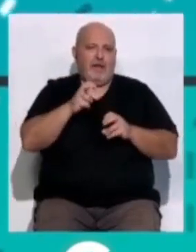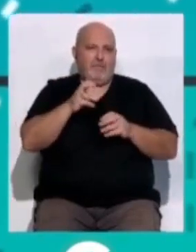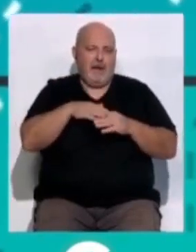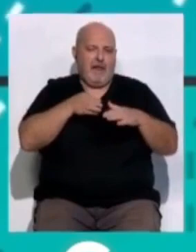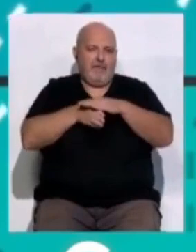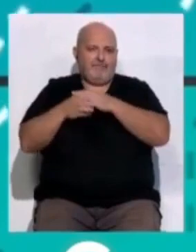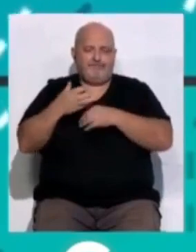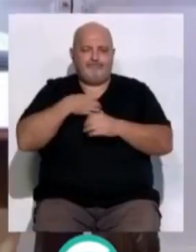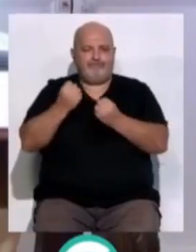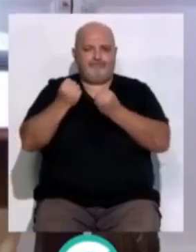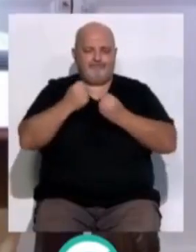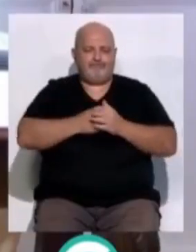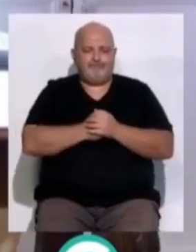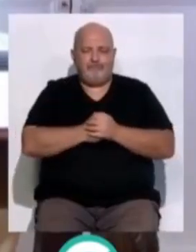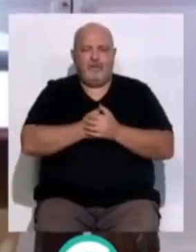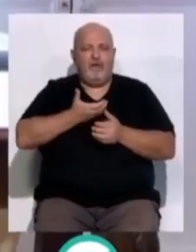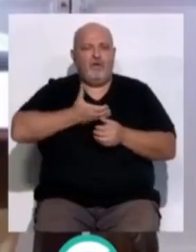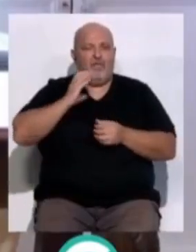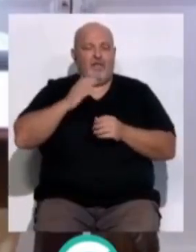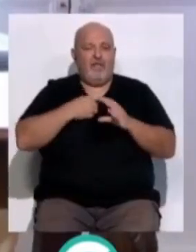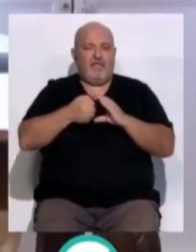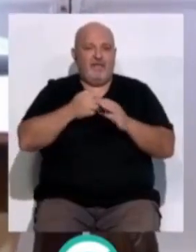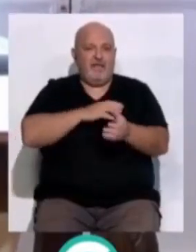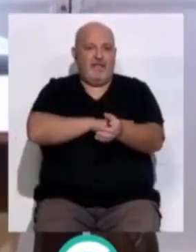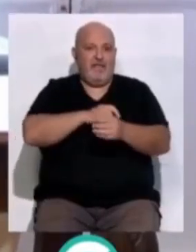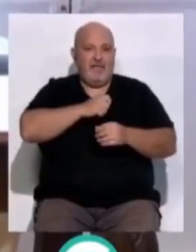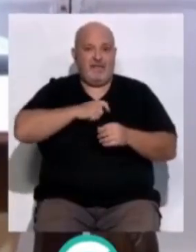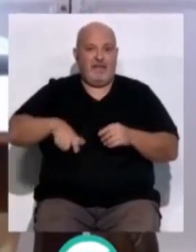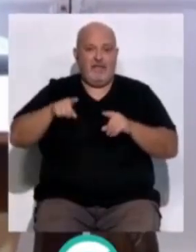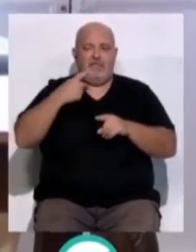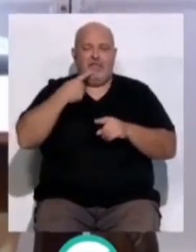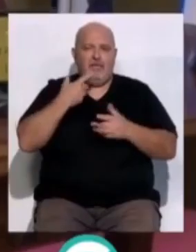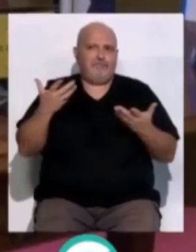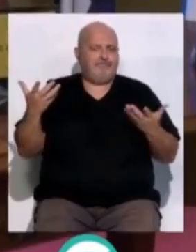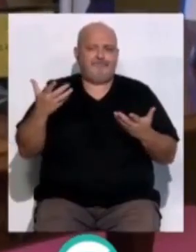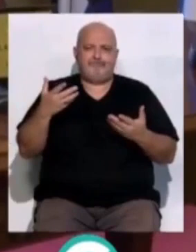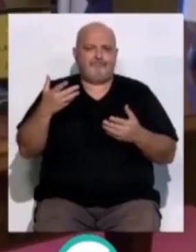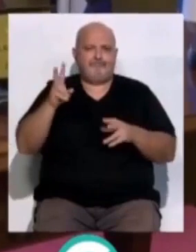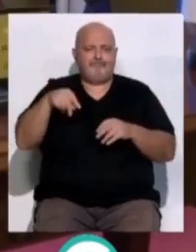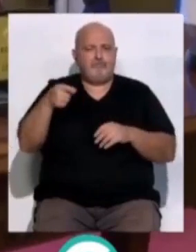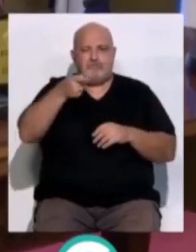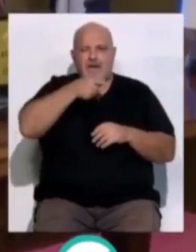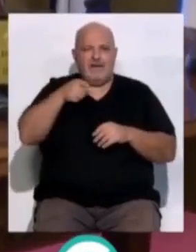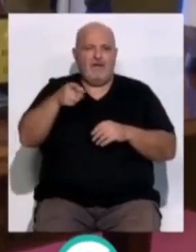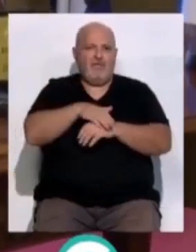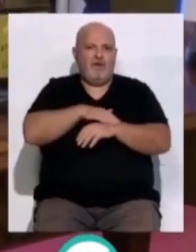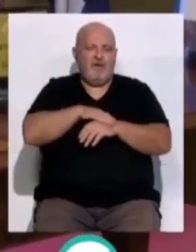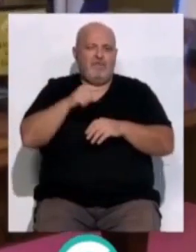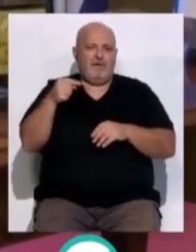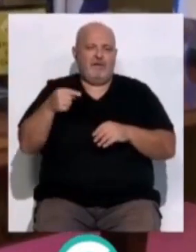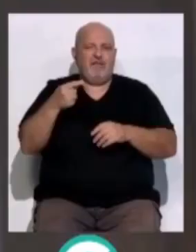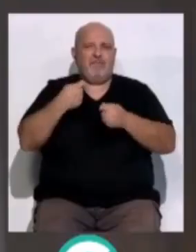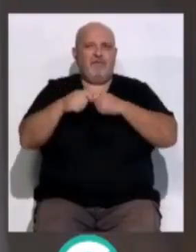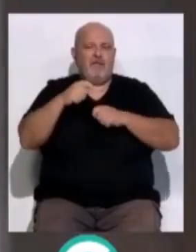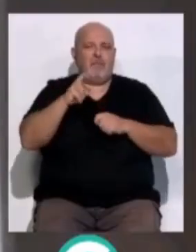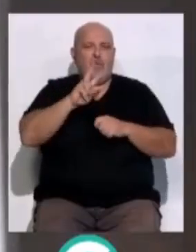gaditanos. Los concejales de Adelante Izquierda Gaditana han lamentado que el nuevo gobierno local apueste por la venta de